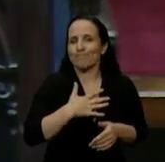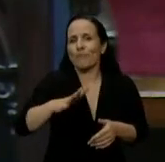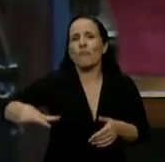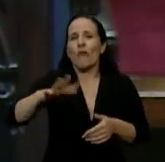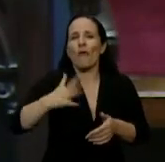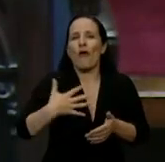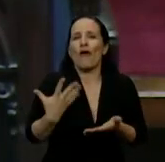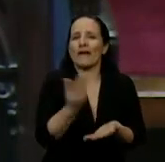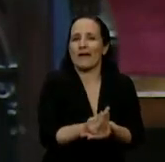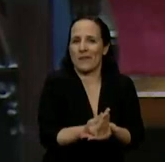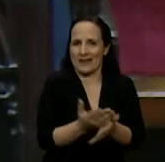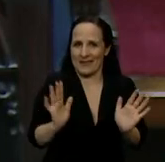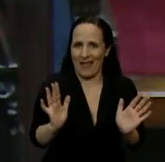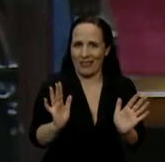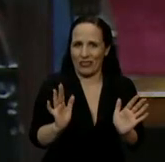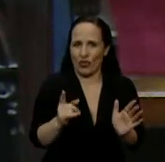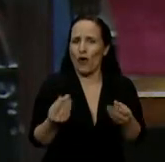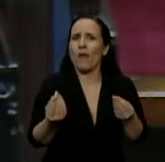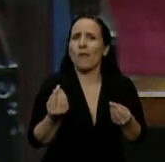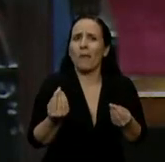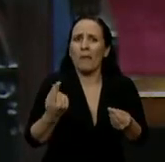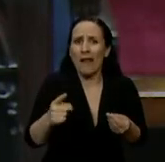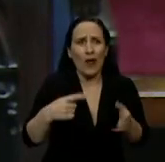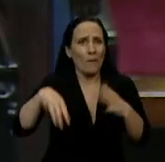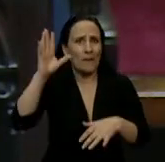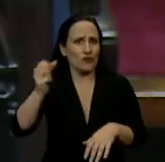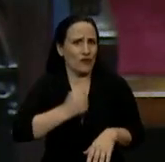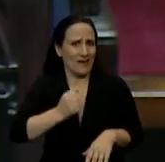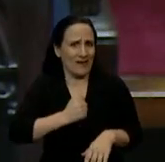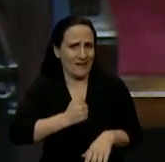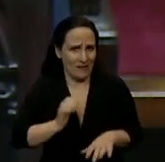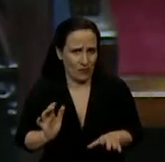la Nación, pero una gran cantidad de ellos son ciudadanos católicos.